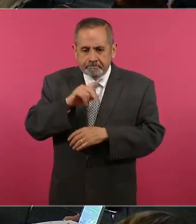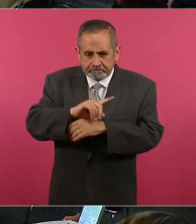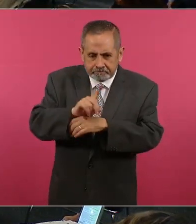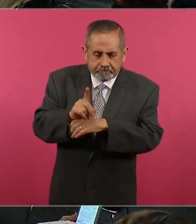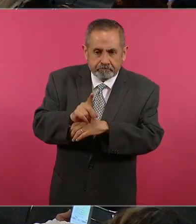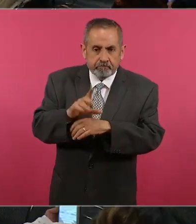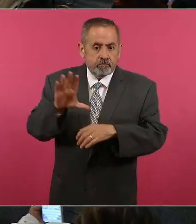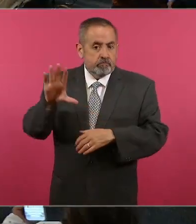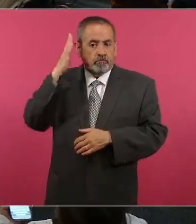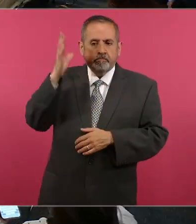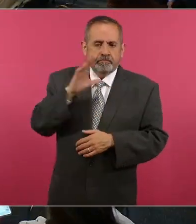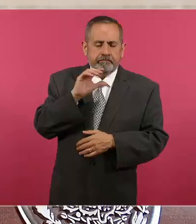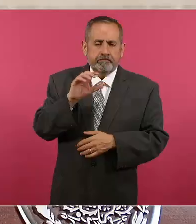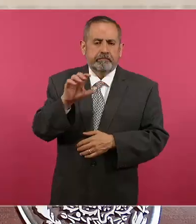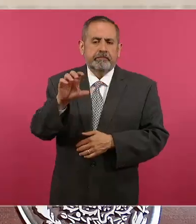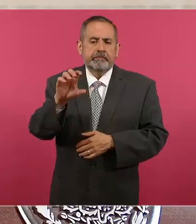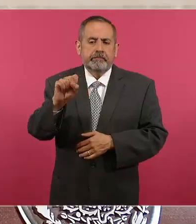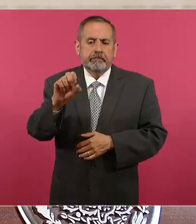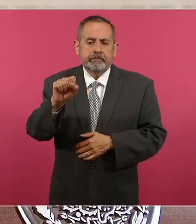60 kilómetros,